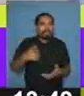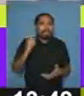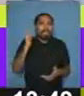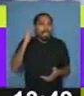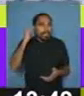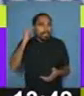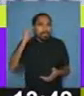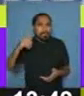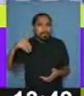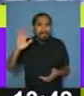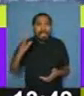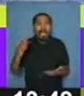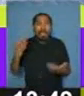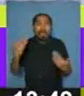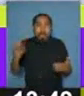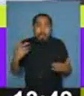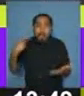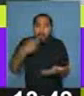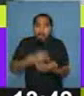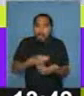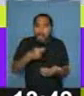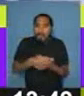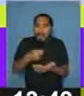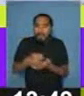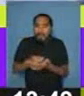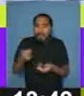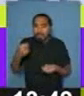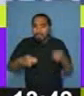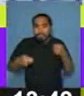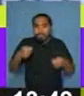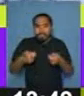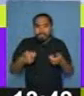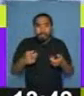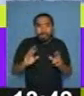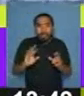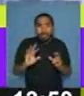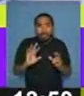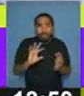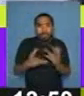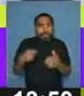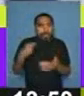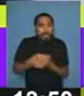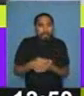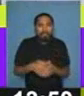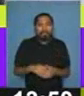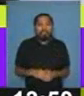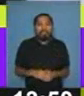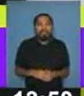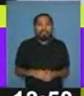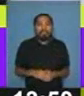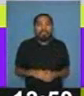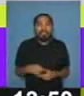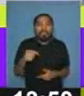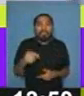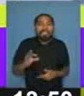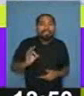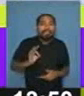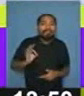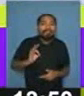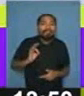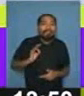que puedan pagar un plan de pago para financiar esos años de aporte que no